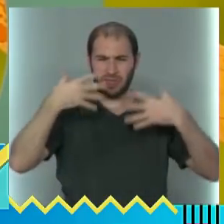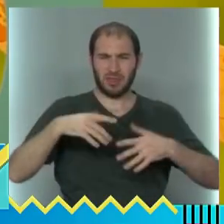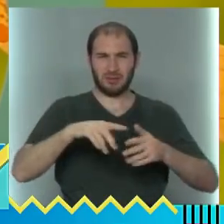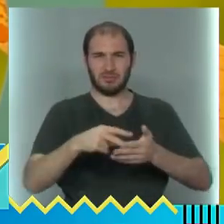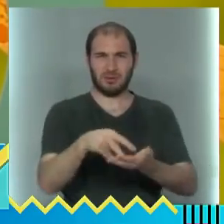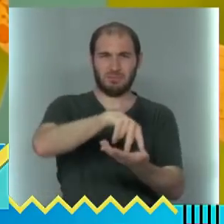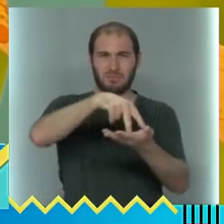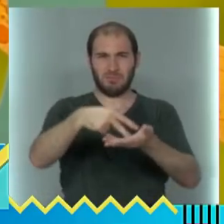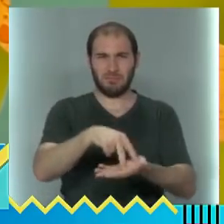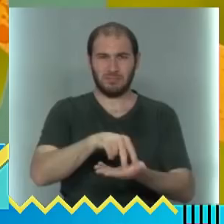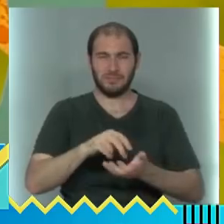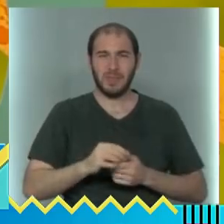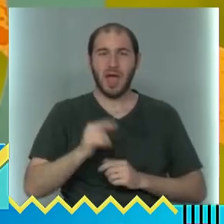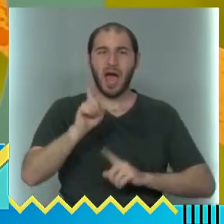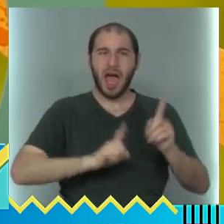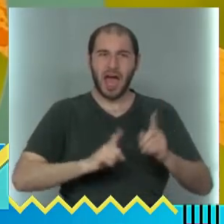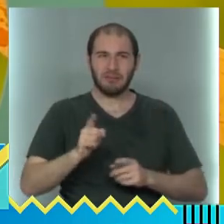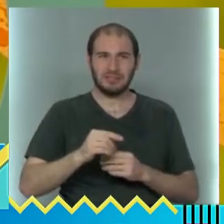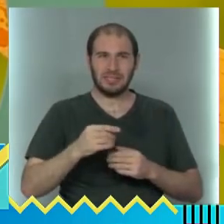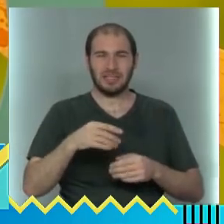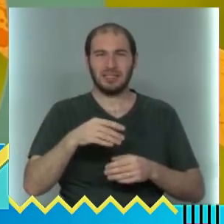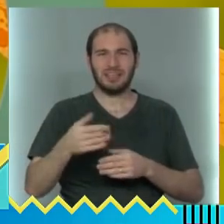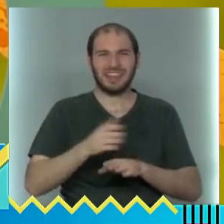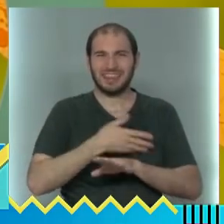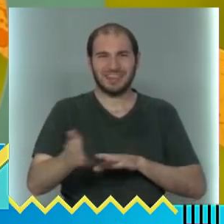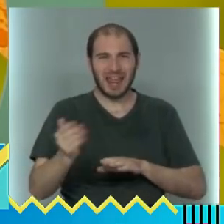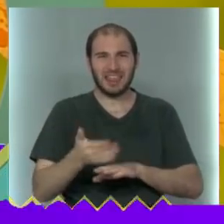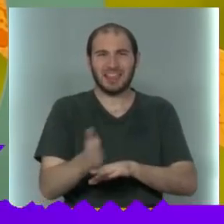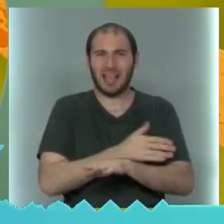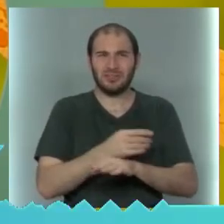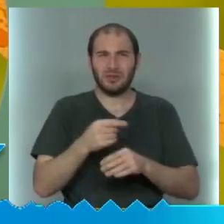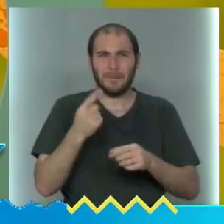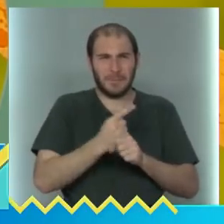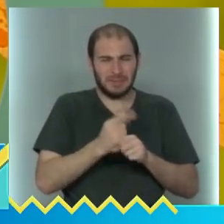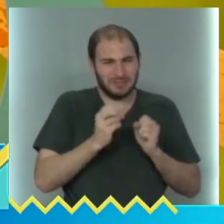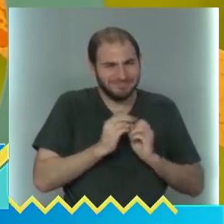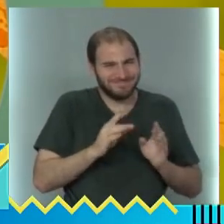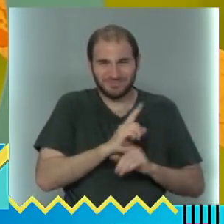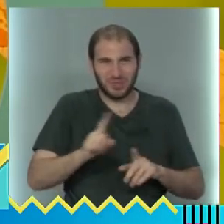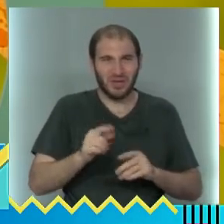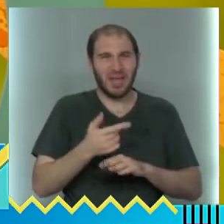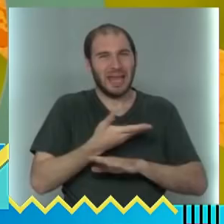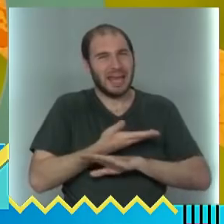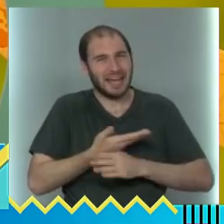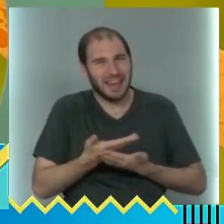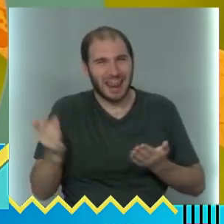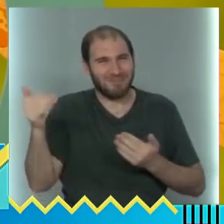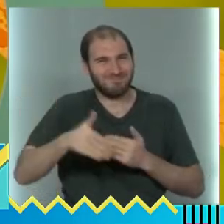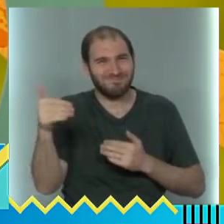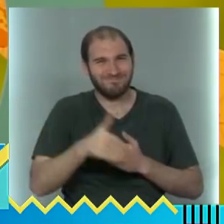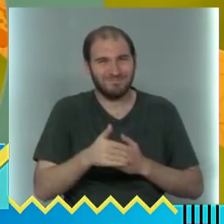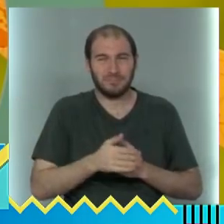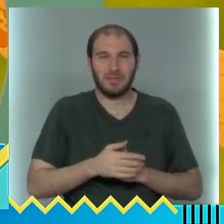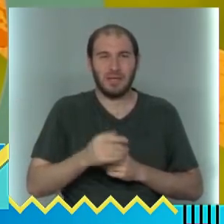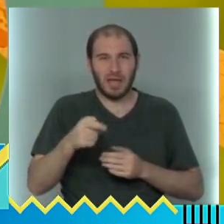¿sí? Es raro que vengan en los estadios y en el diagnóstico inicial. Por lo general ya vienen